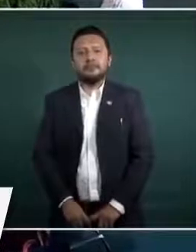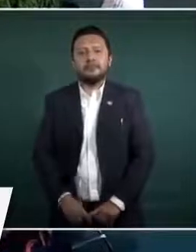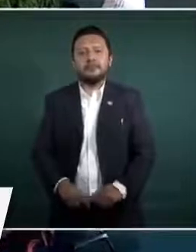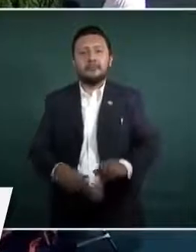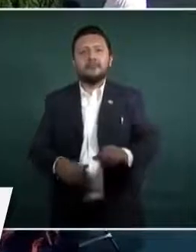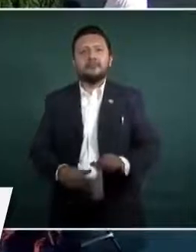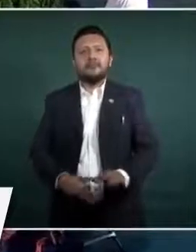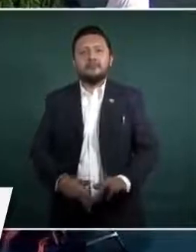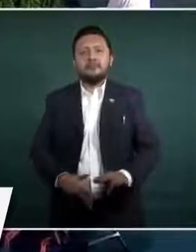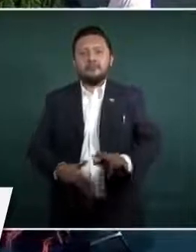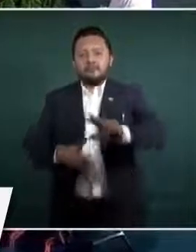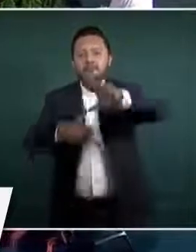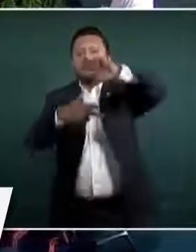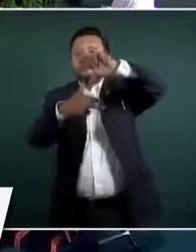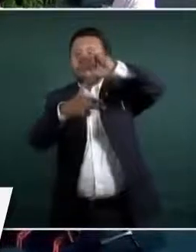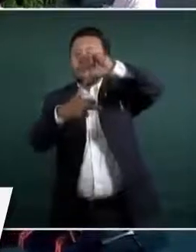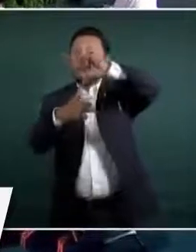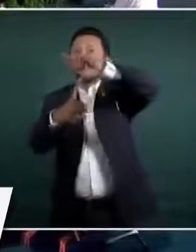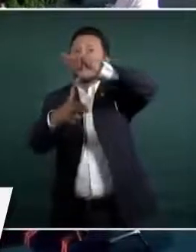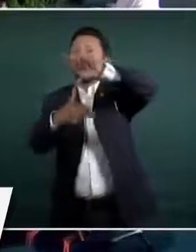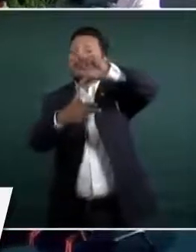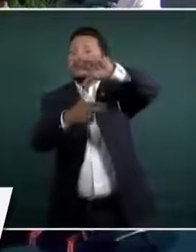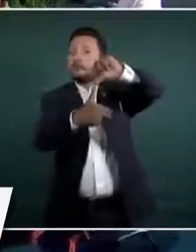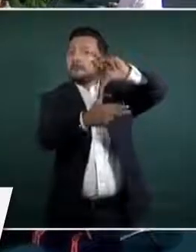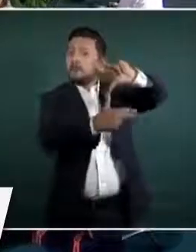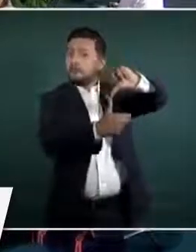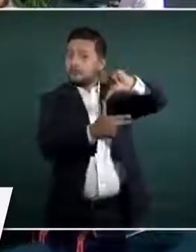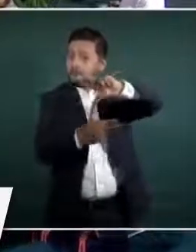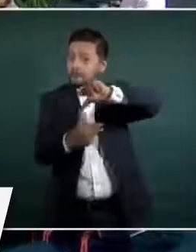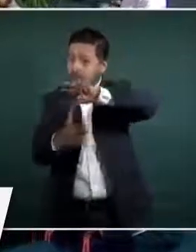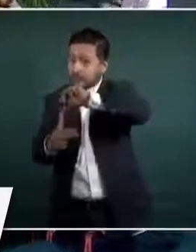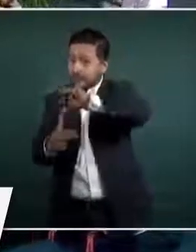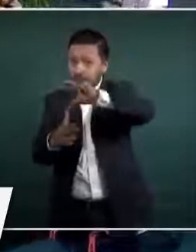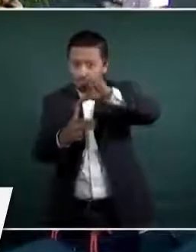huracán de baja magnitud, pero que ha